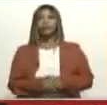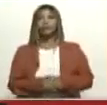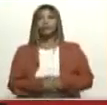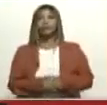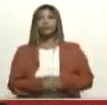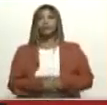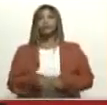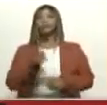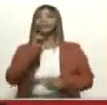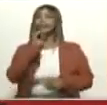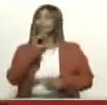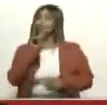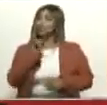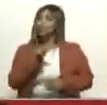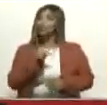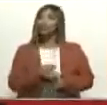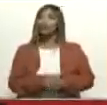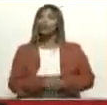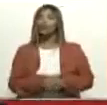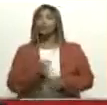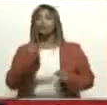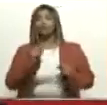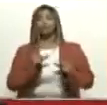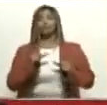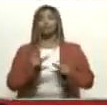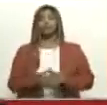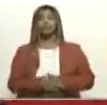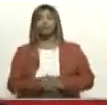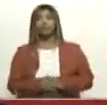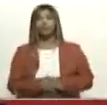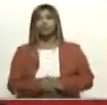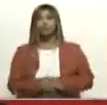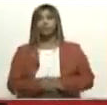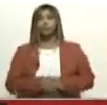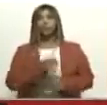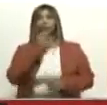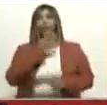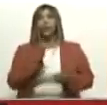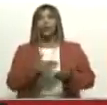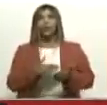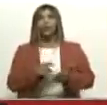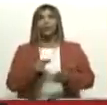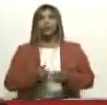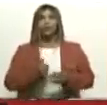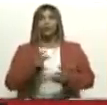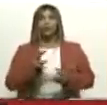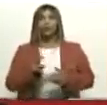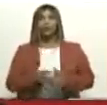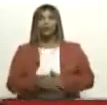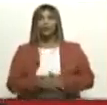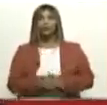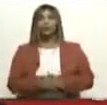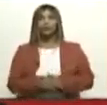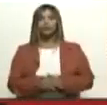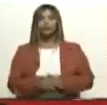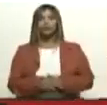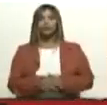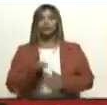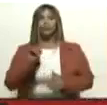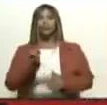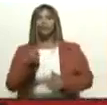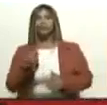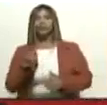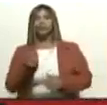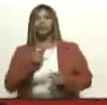ver con historia es algo impresionante. Bueno, el libro más reciente de Ignacio Ramonet, La